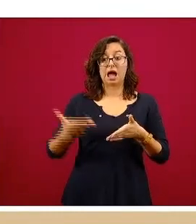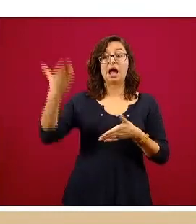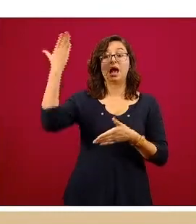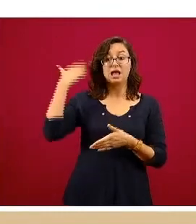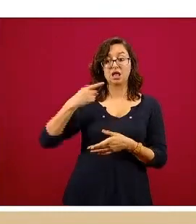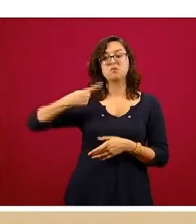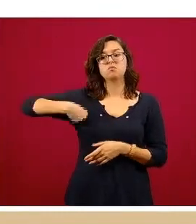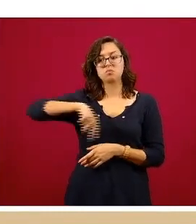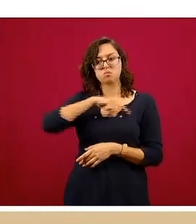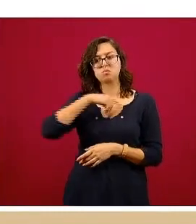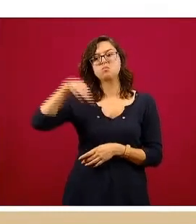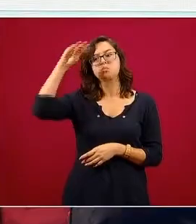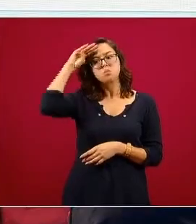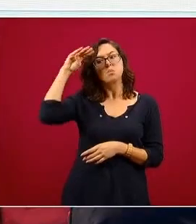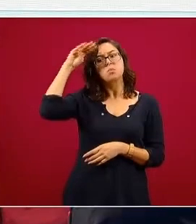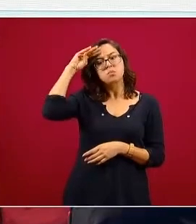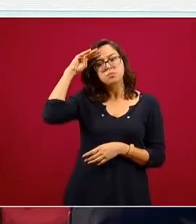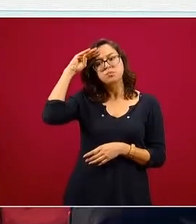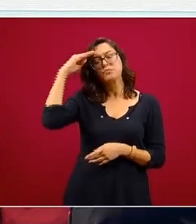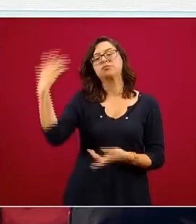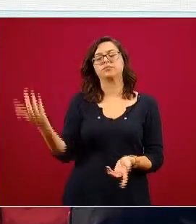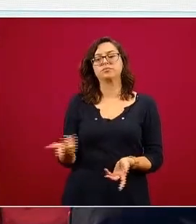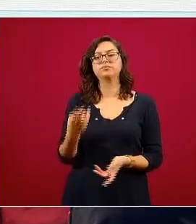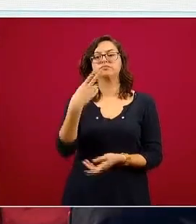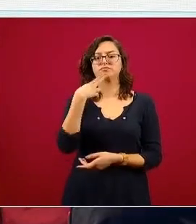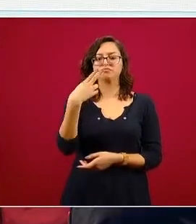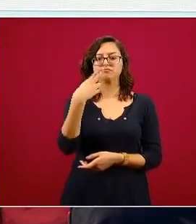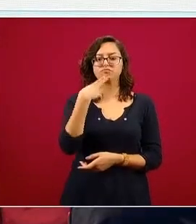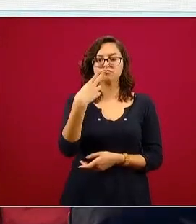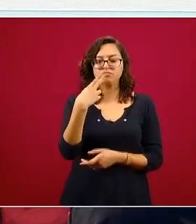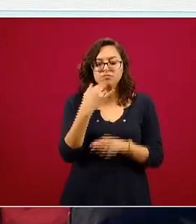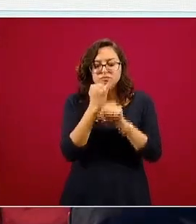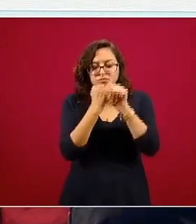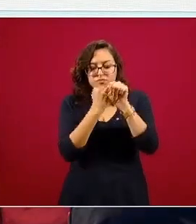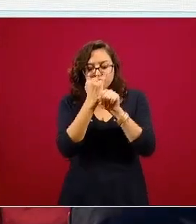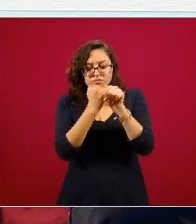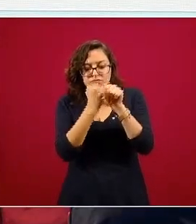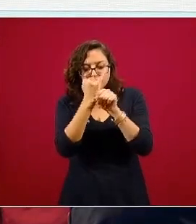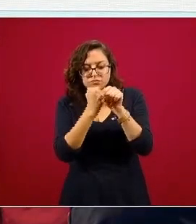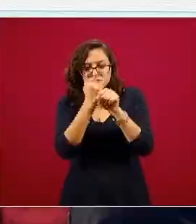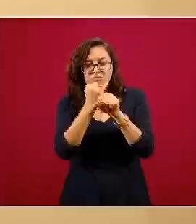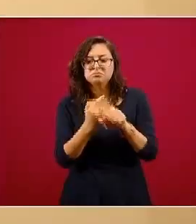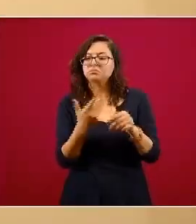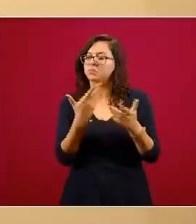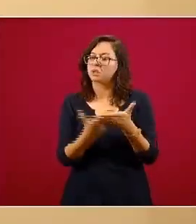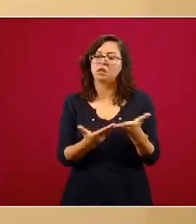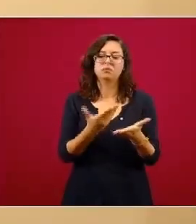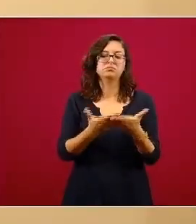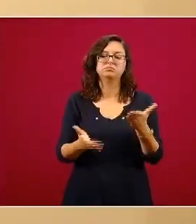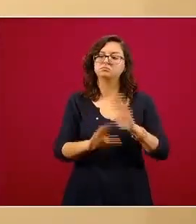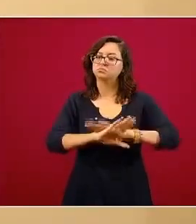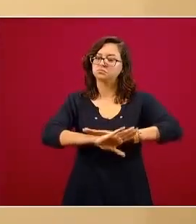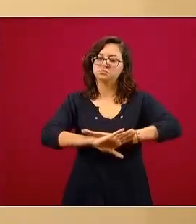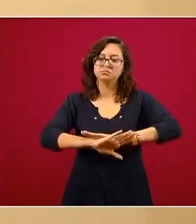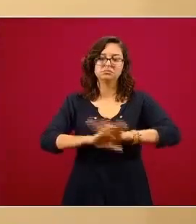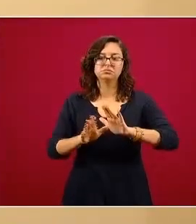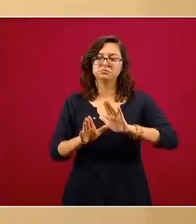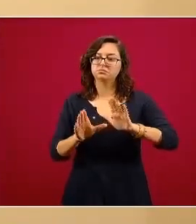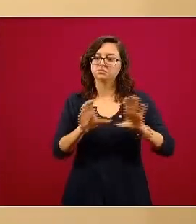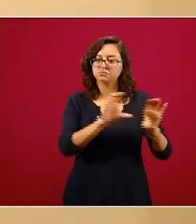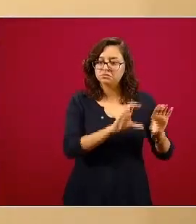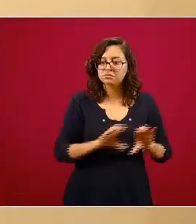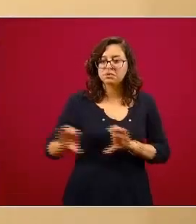en un listado de fármacos a ser estudiados en ensayos clínicos, pues ahora pasará a